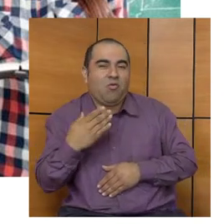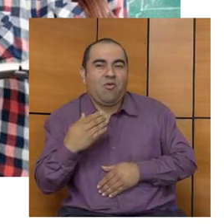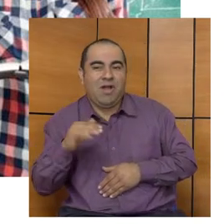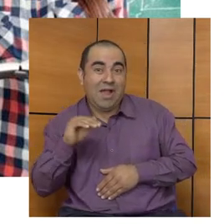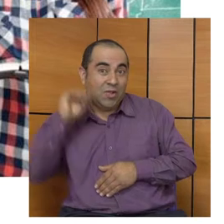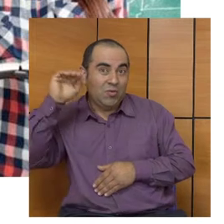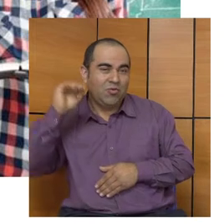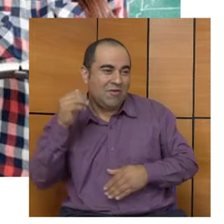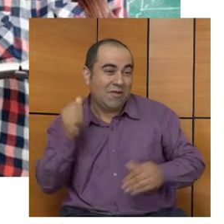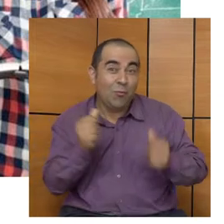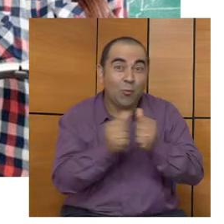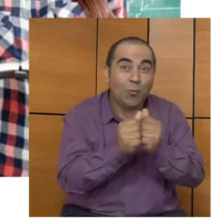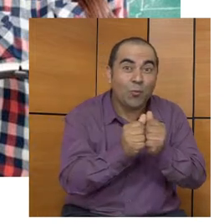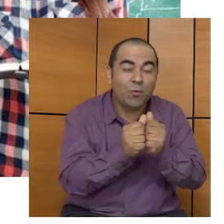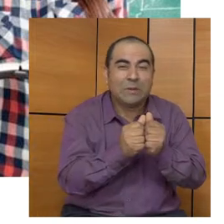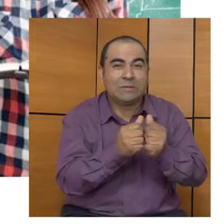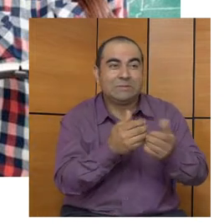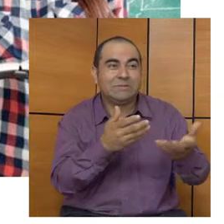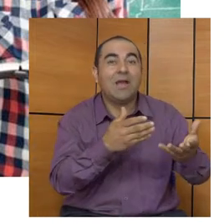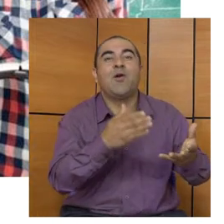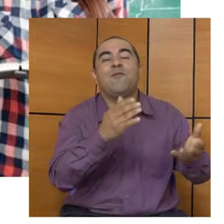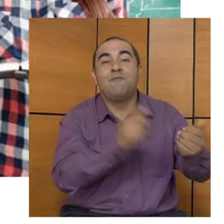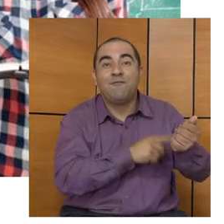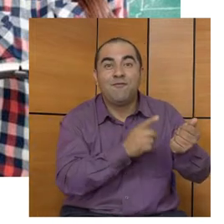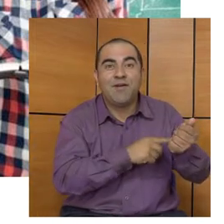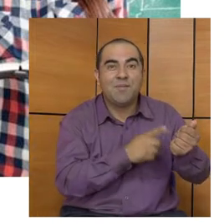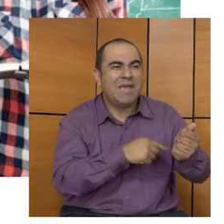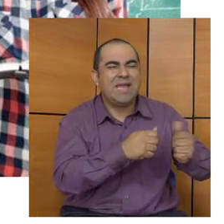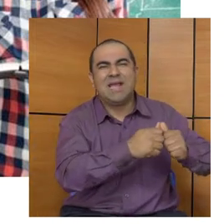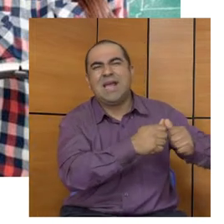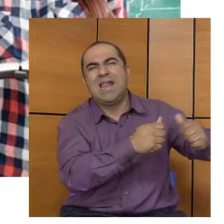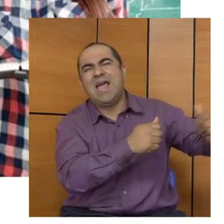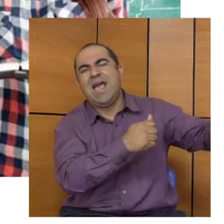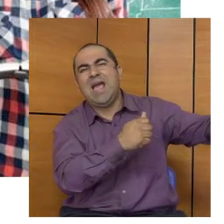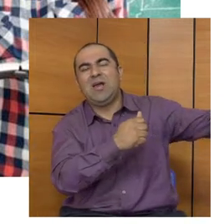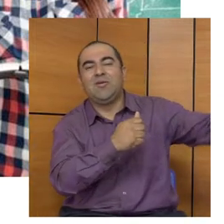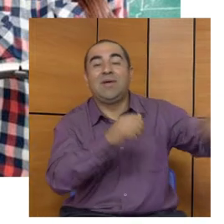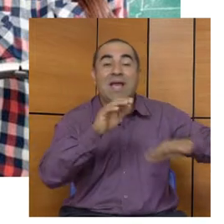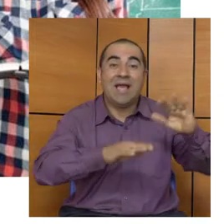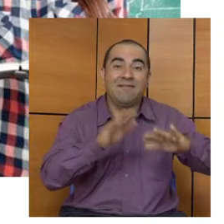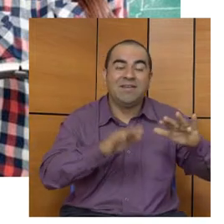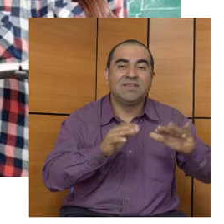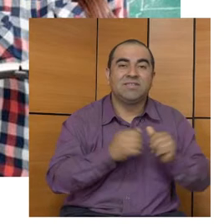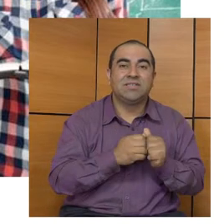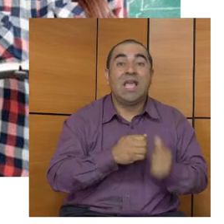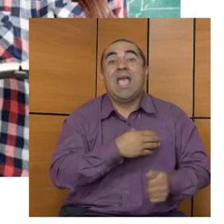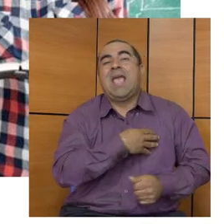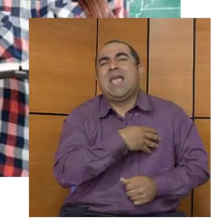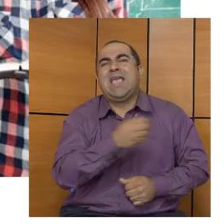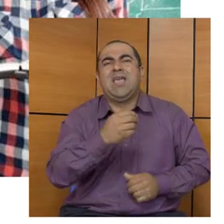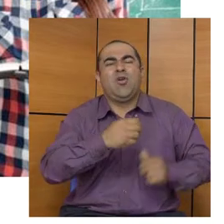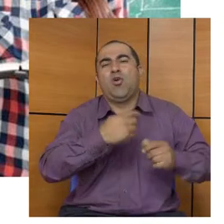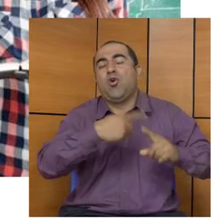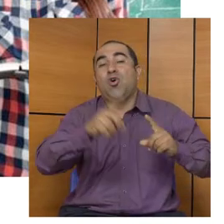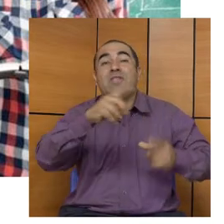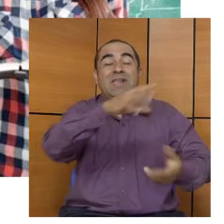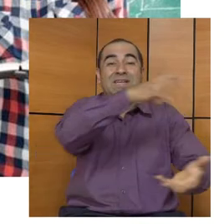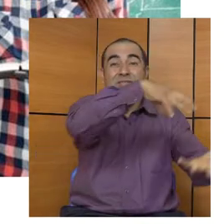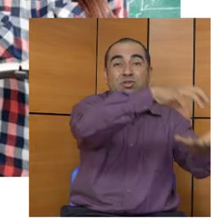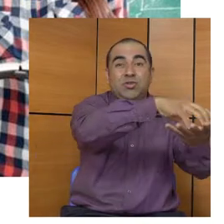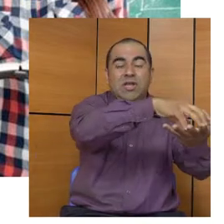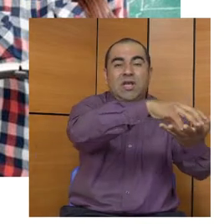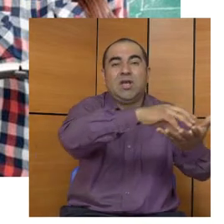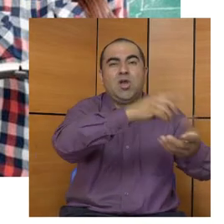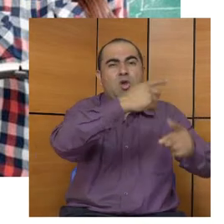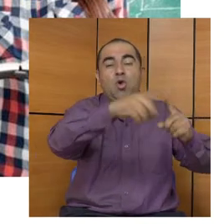y poder estar en contacto con familias alejadas, muchas veces con hijos que vivían en otras ciudades, con familias